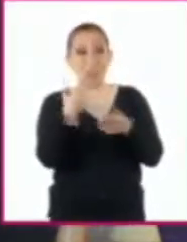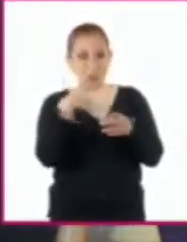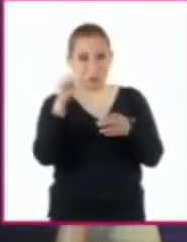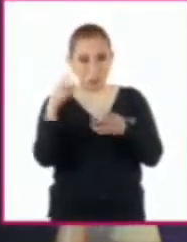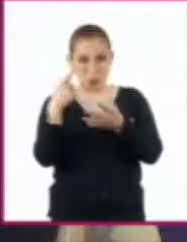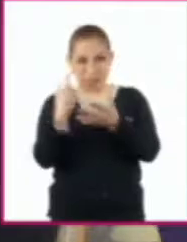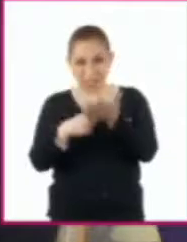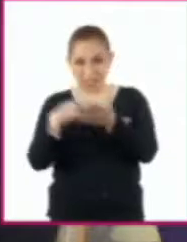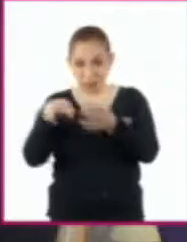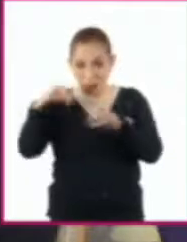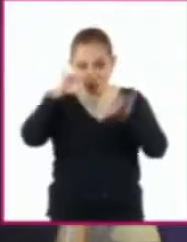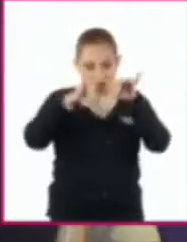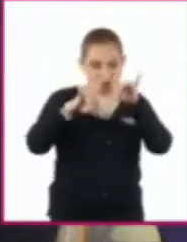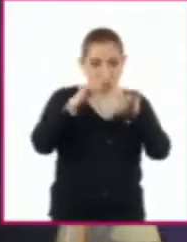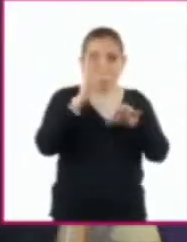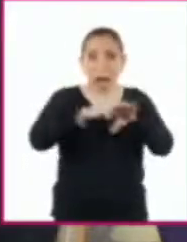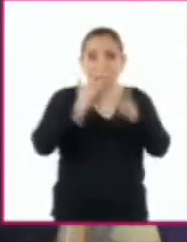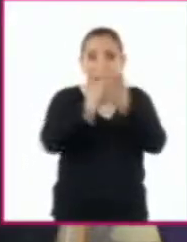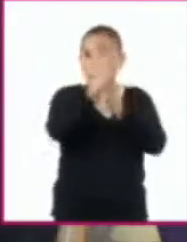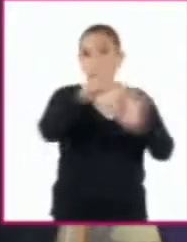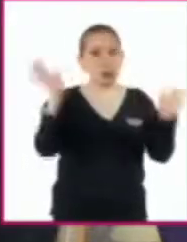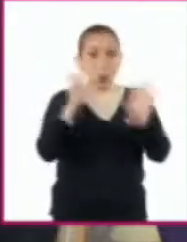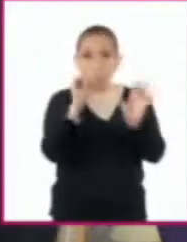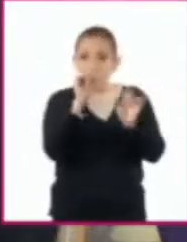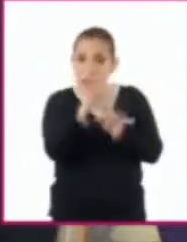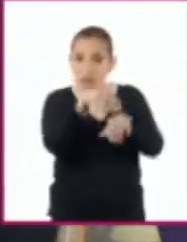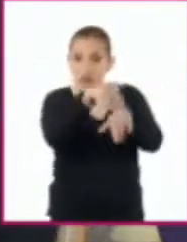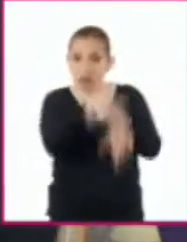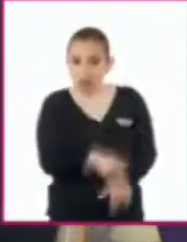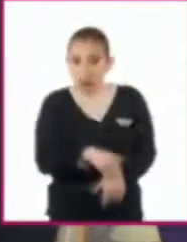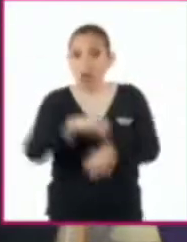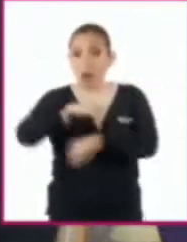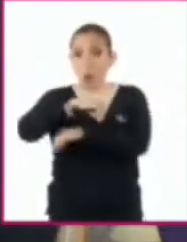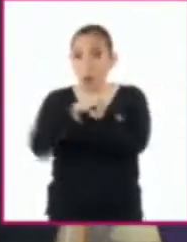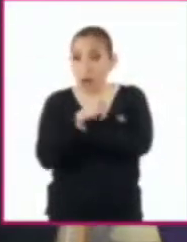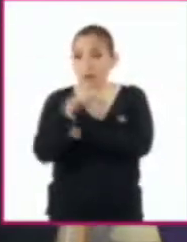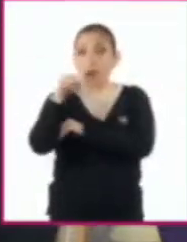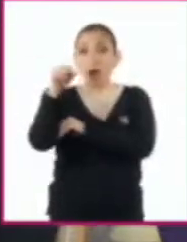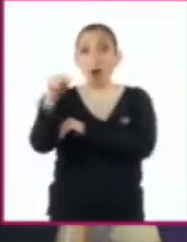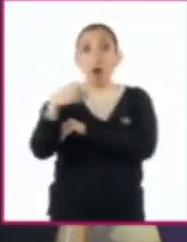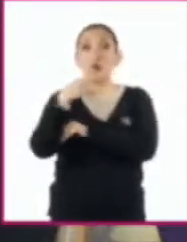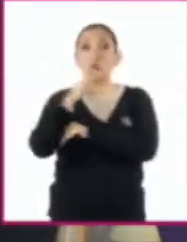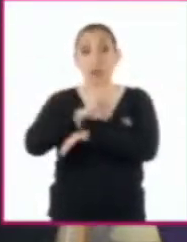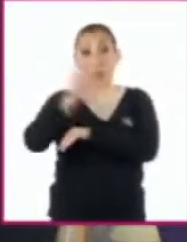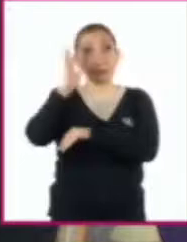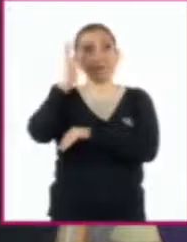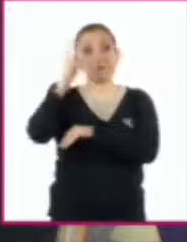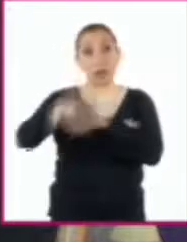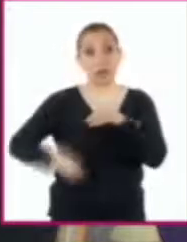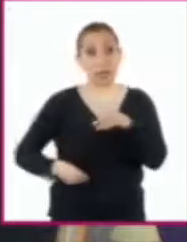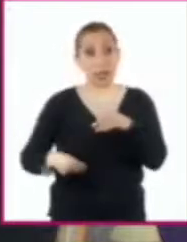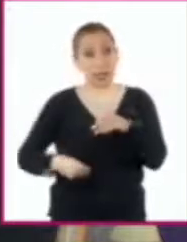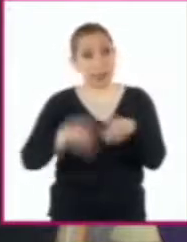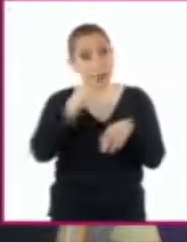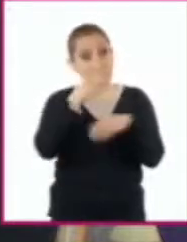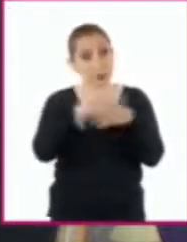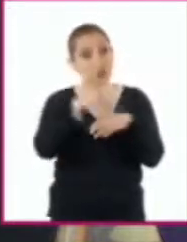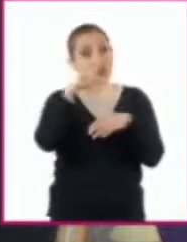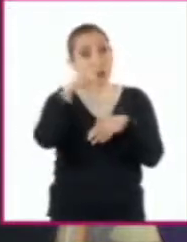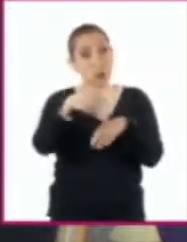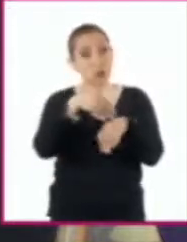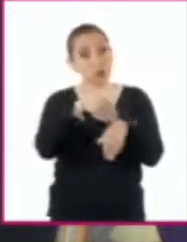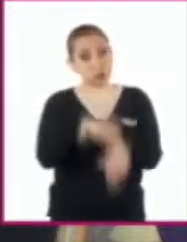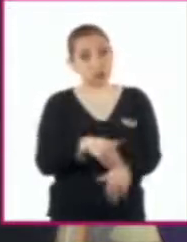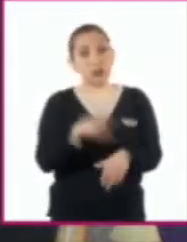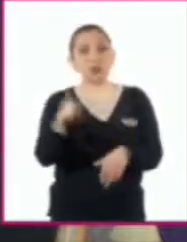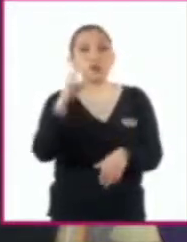los componentes, forma de preparación, uso y almacenaje puede ser causa de un accidente. Te invitamos a